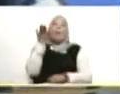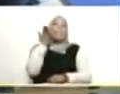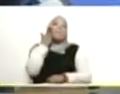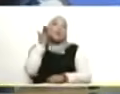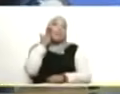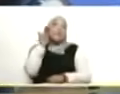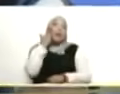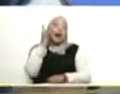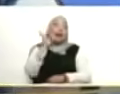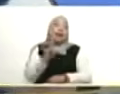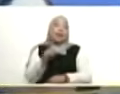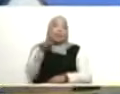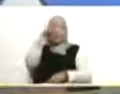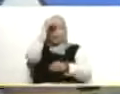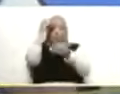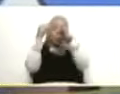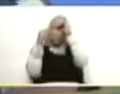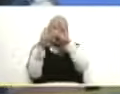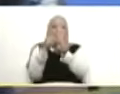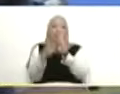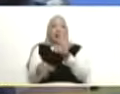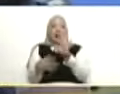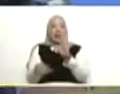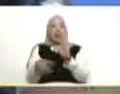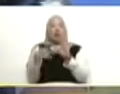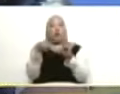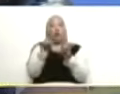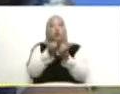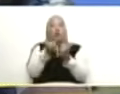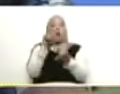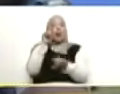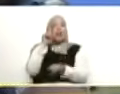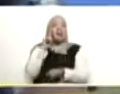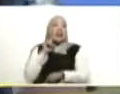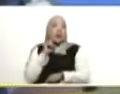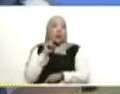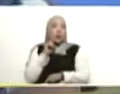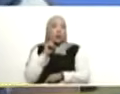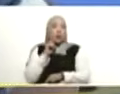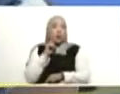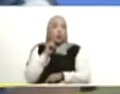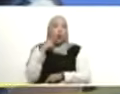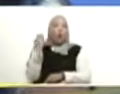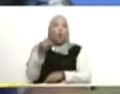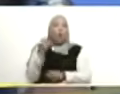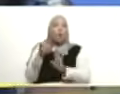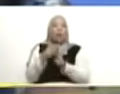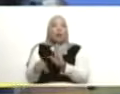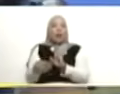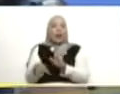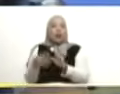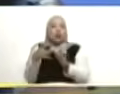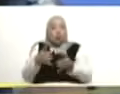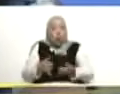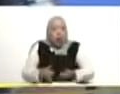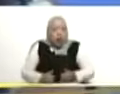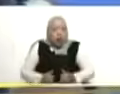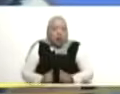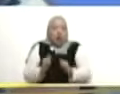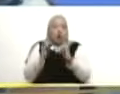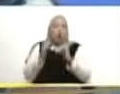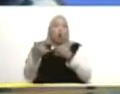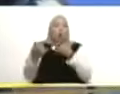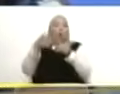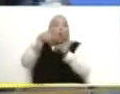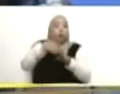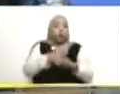aprendió sobre los derechos sexuales y reproductivos y cómo nuestras mujeres venezolanas alzamos la voz en contra de la